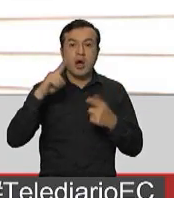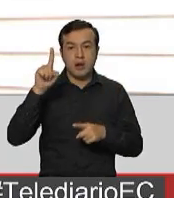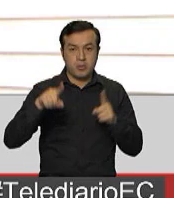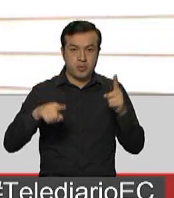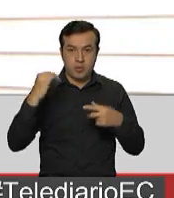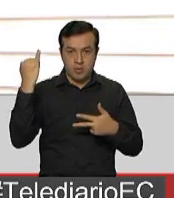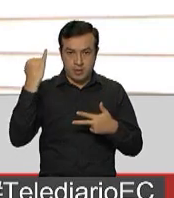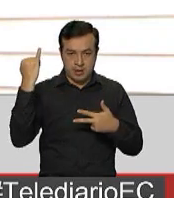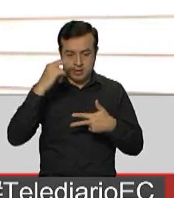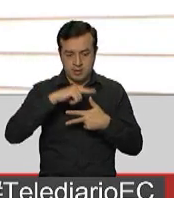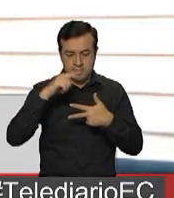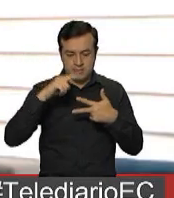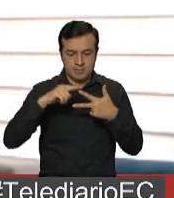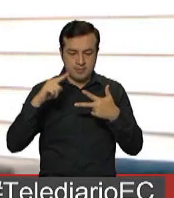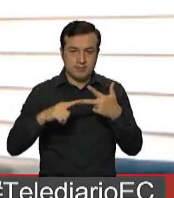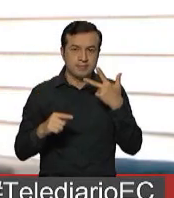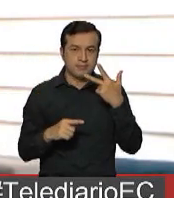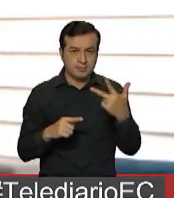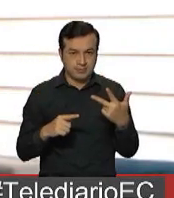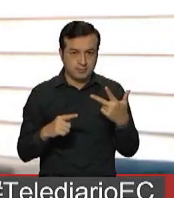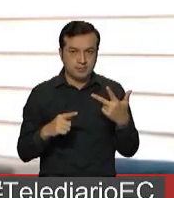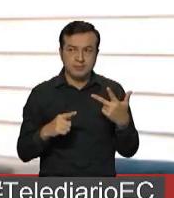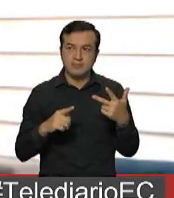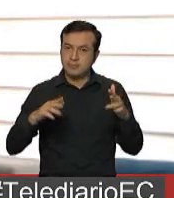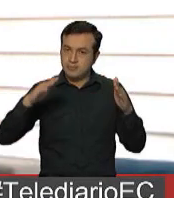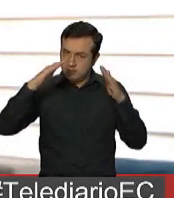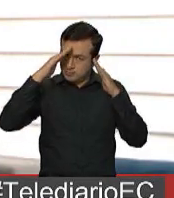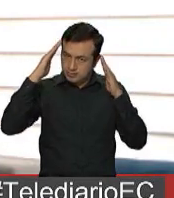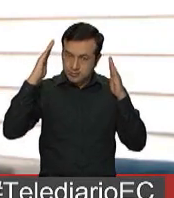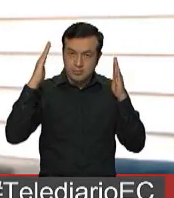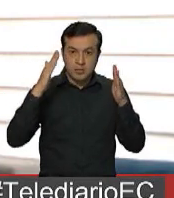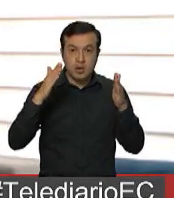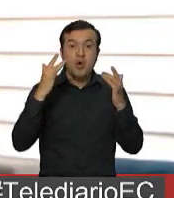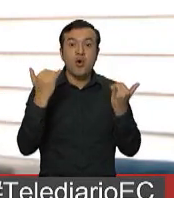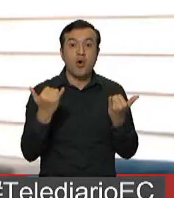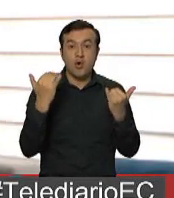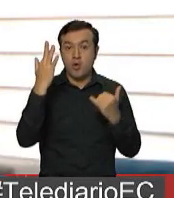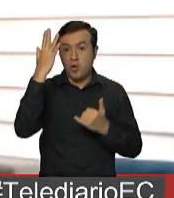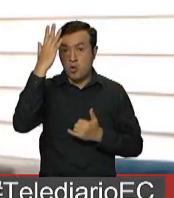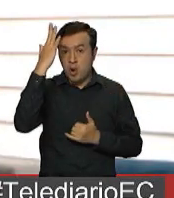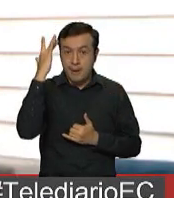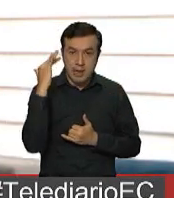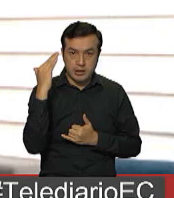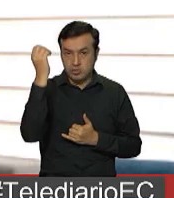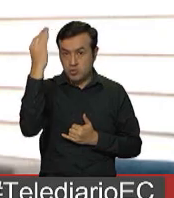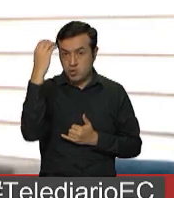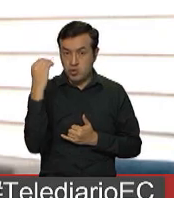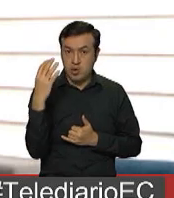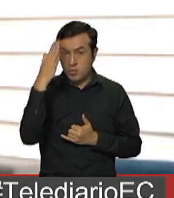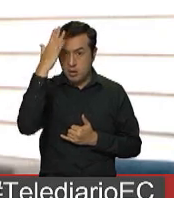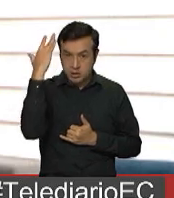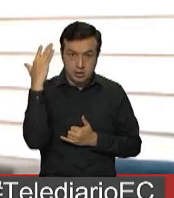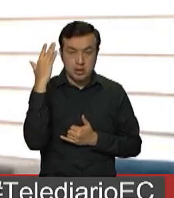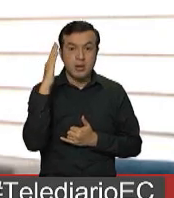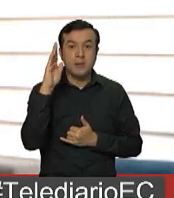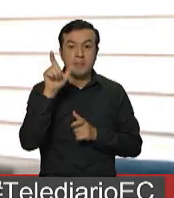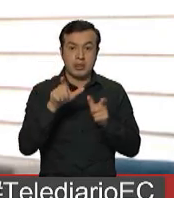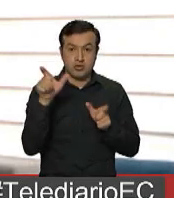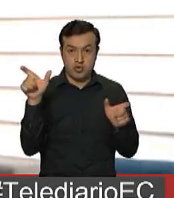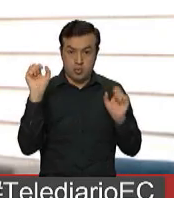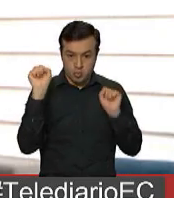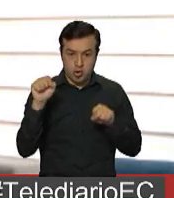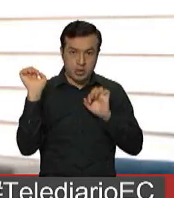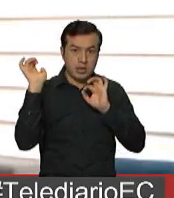estarán habilitados en el color verde. Me quiero centrar, Fabricio, en el color amarillo. Por favor. Y particularmente tenemos de manera presencial